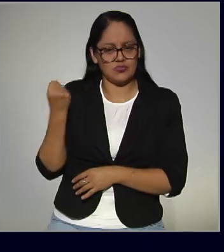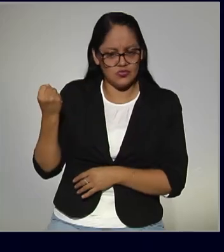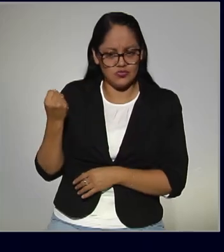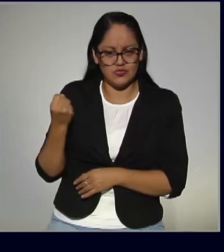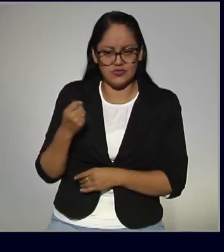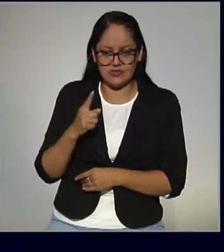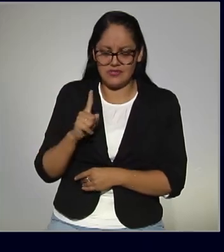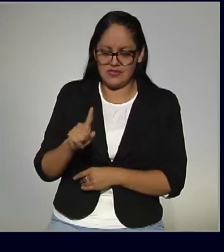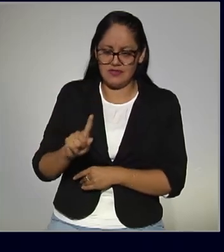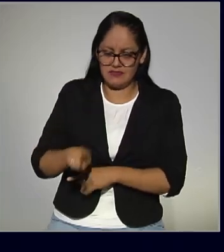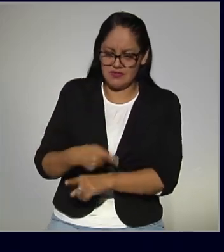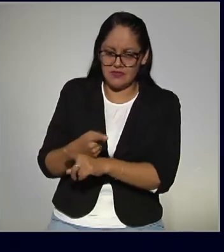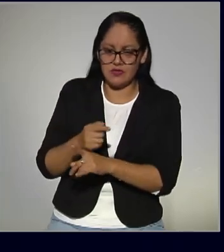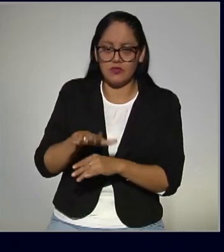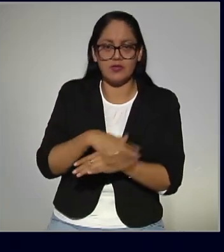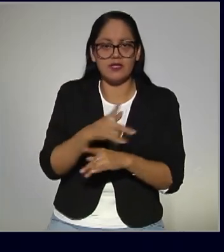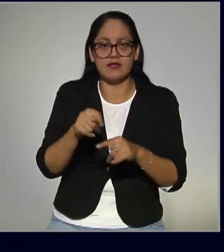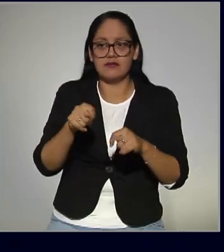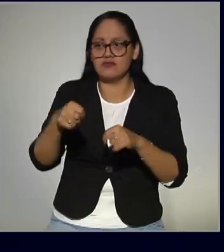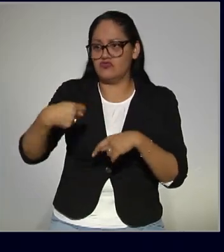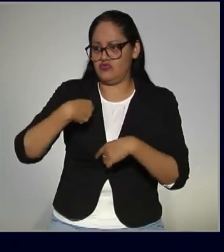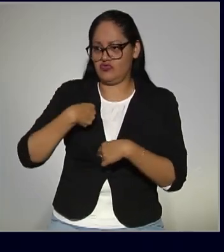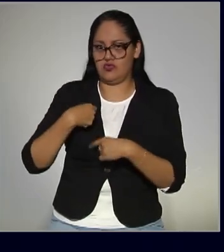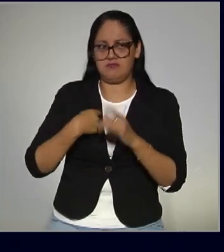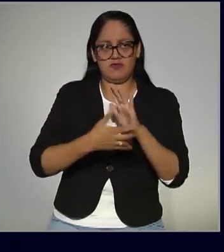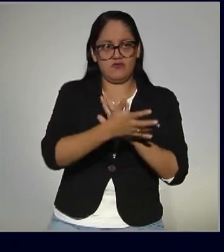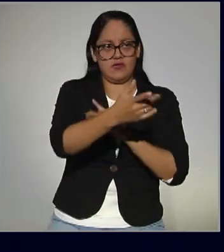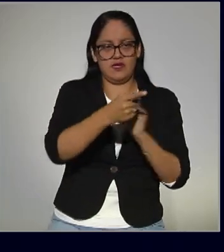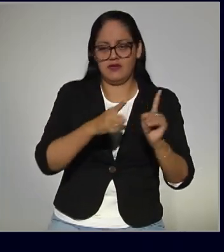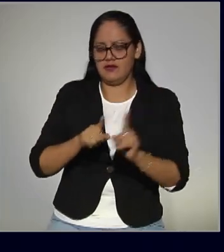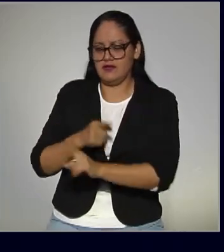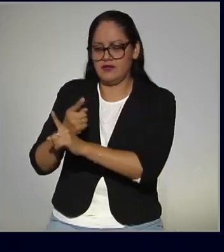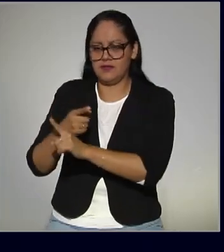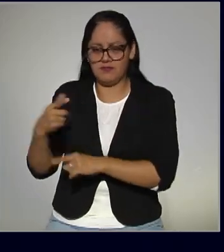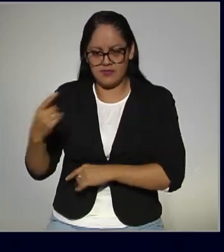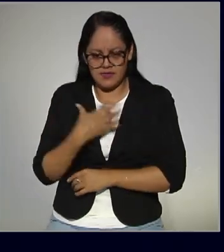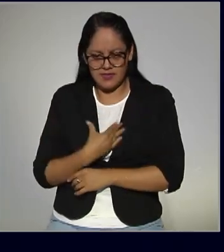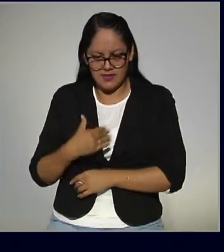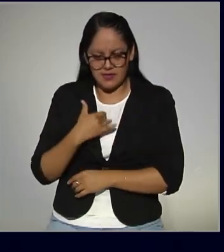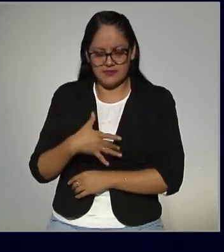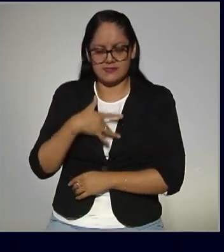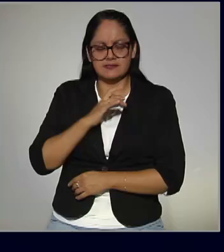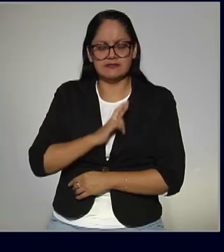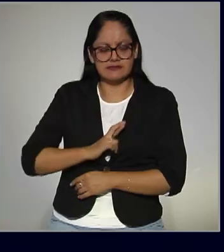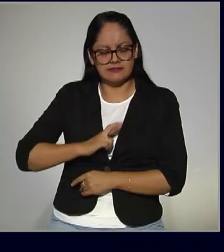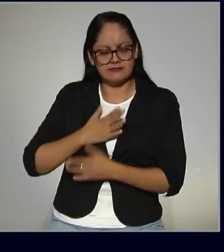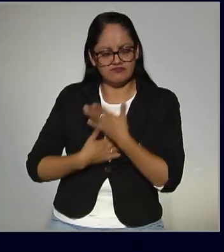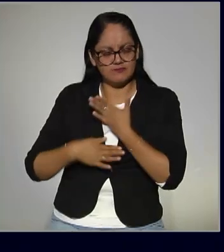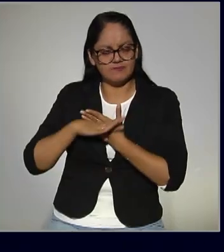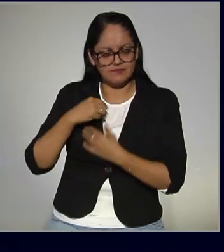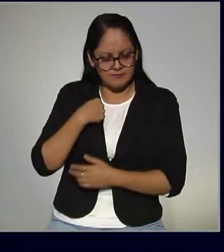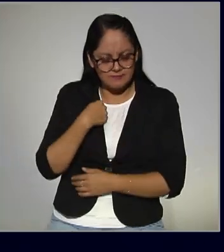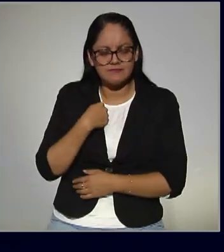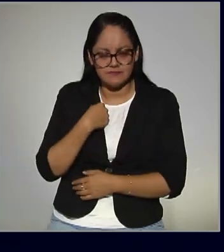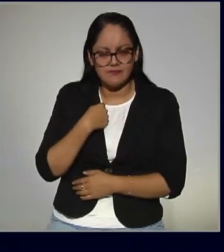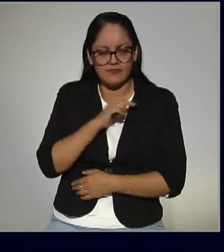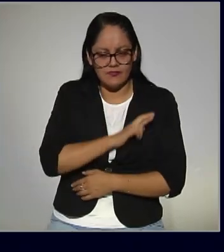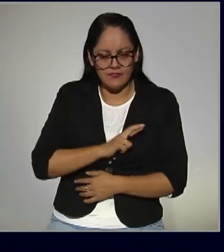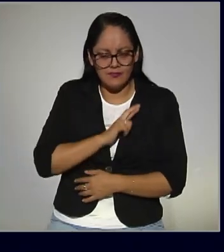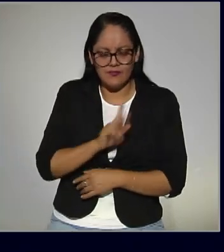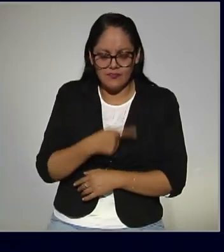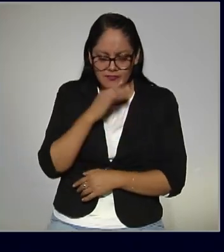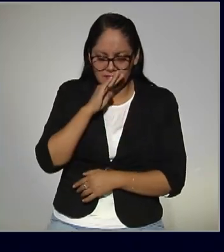cuando yo no estaba presente. Yo tengo una hija que tiene resentimiento en contra de mí, que soy su madre, por